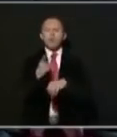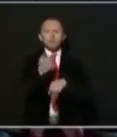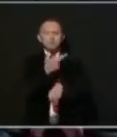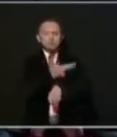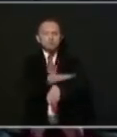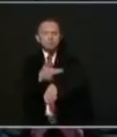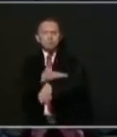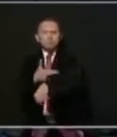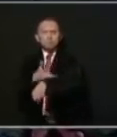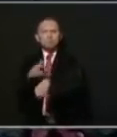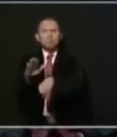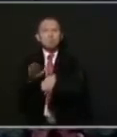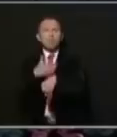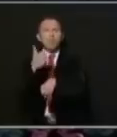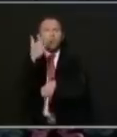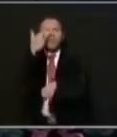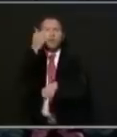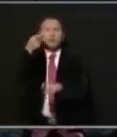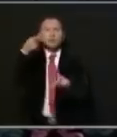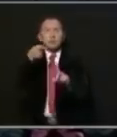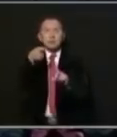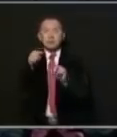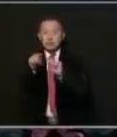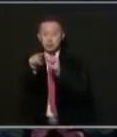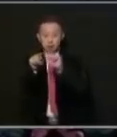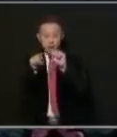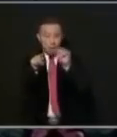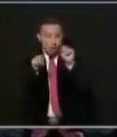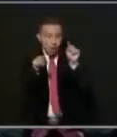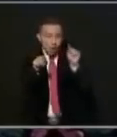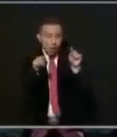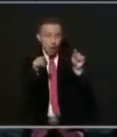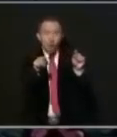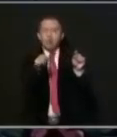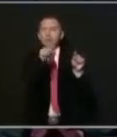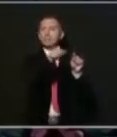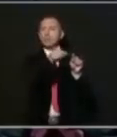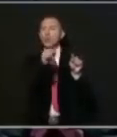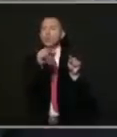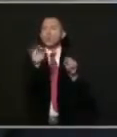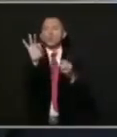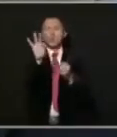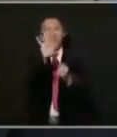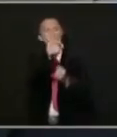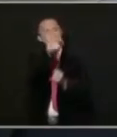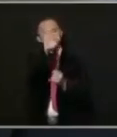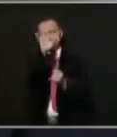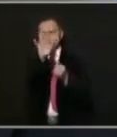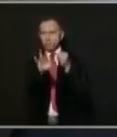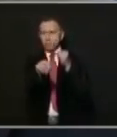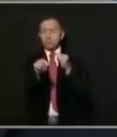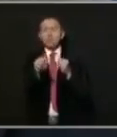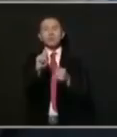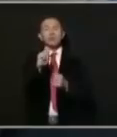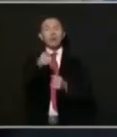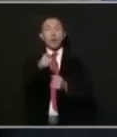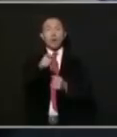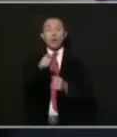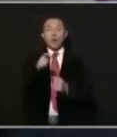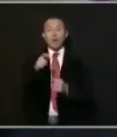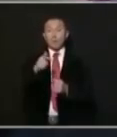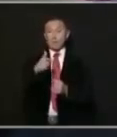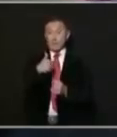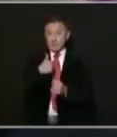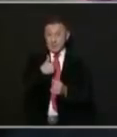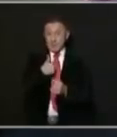Porque esa va a ser la última cortina para detener a nuestros